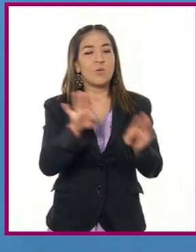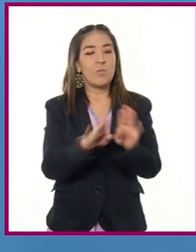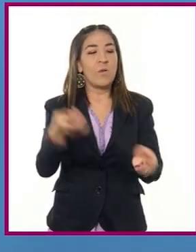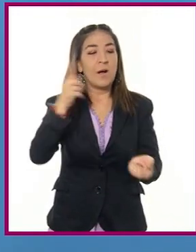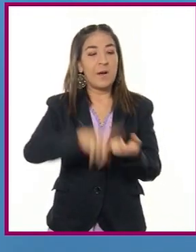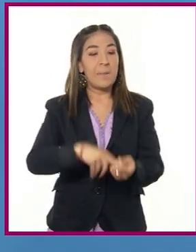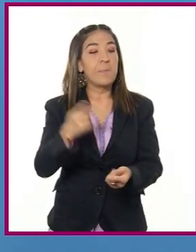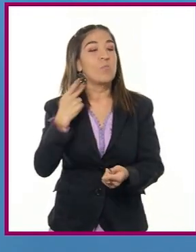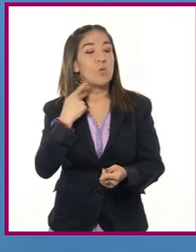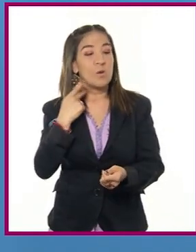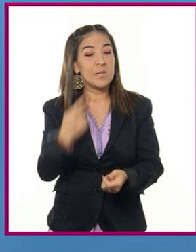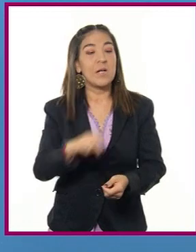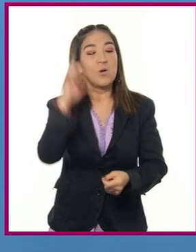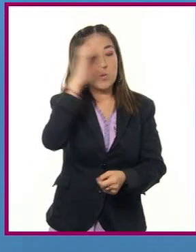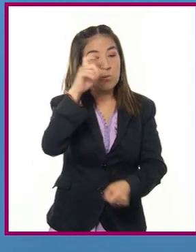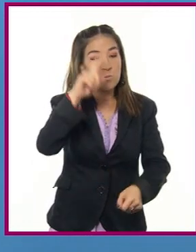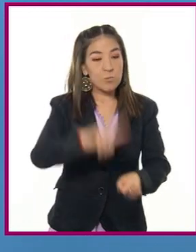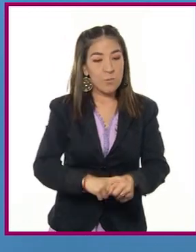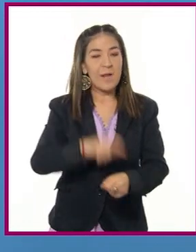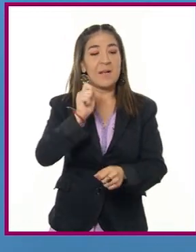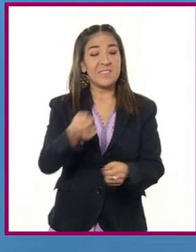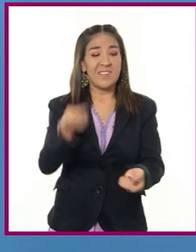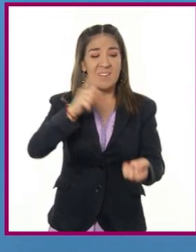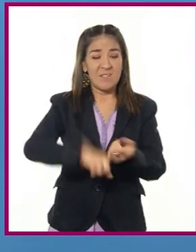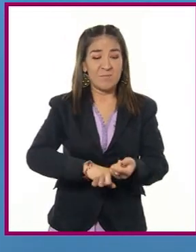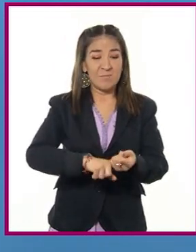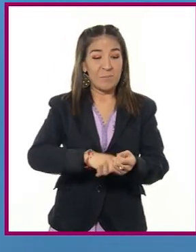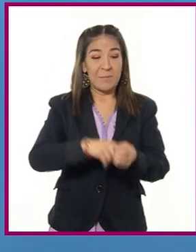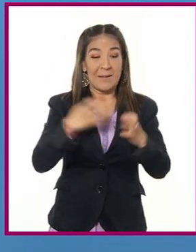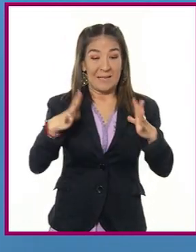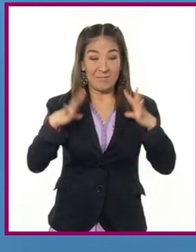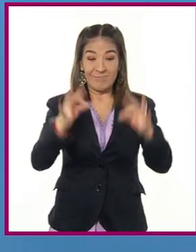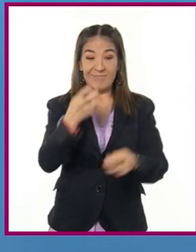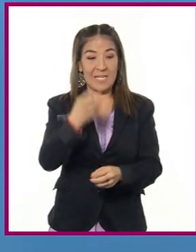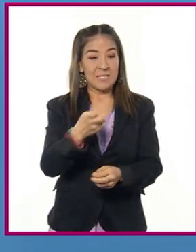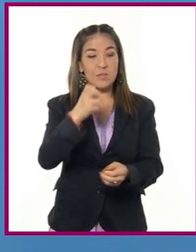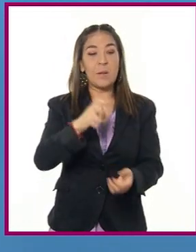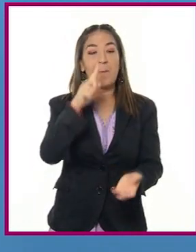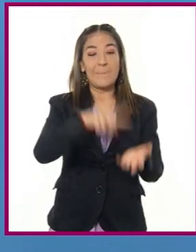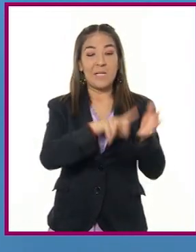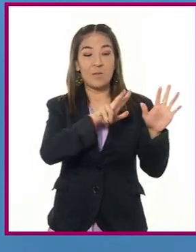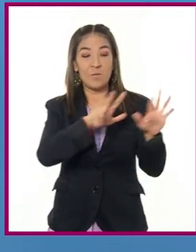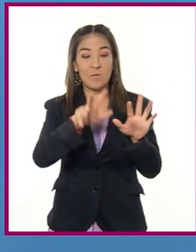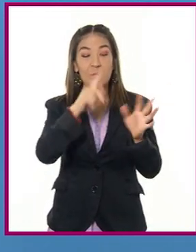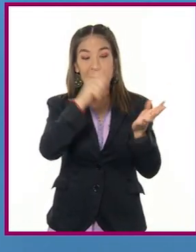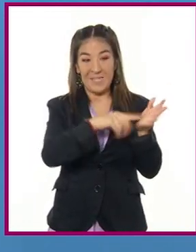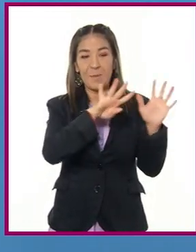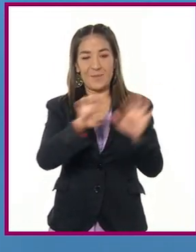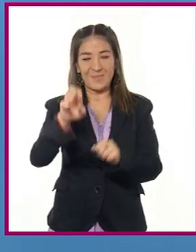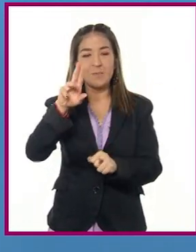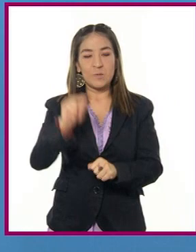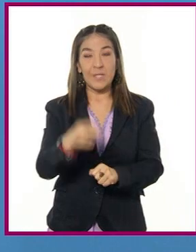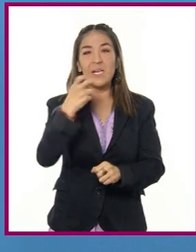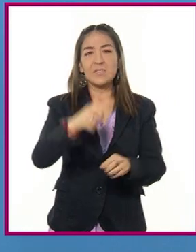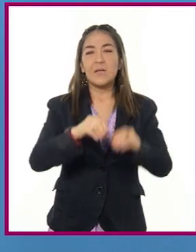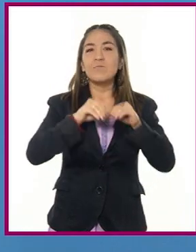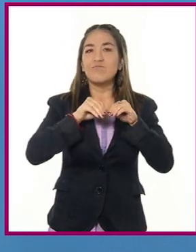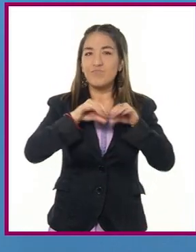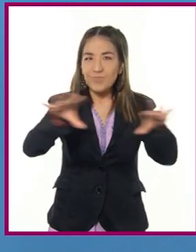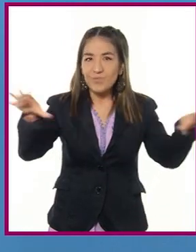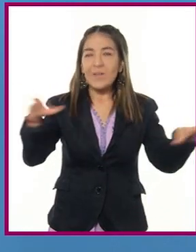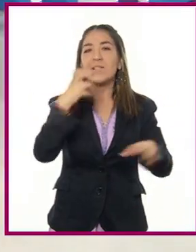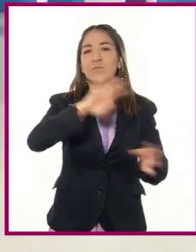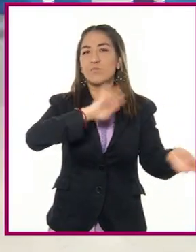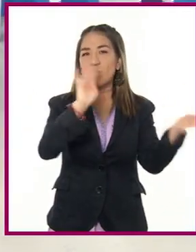se extendió en el mundo, sobre todo a partir de los años 80, siendo el modelo económico que predomina